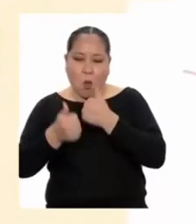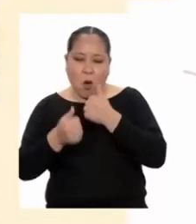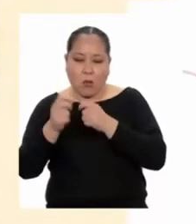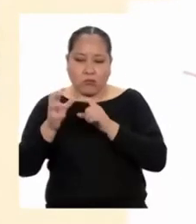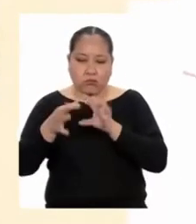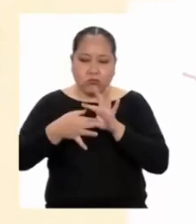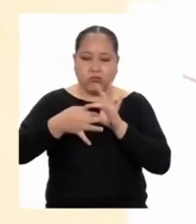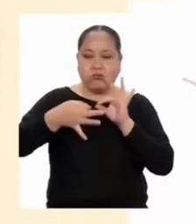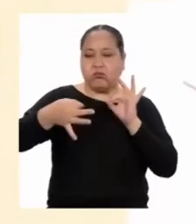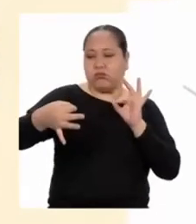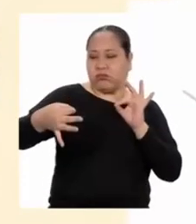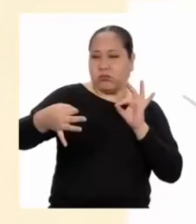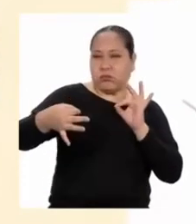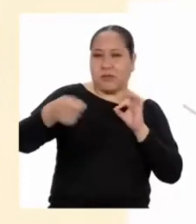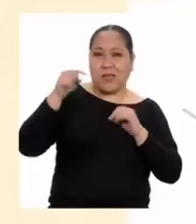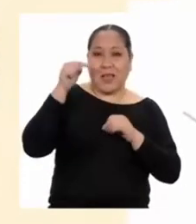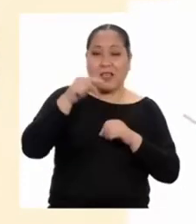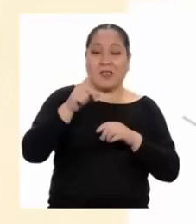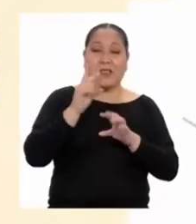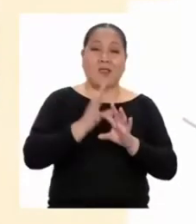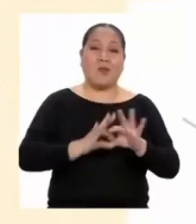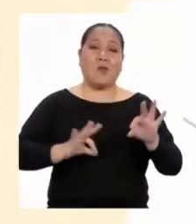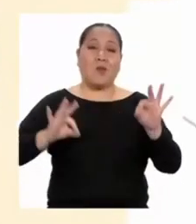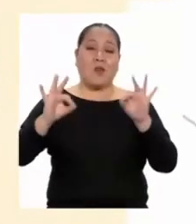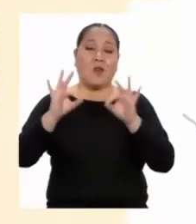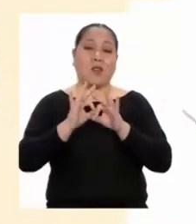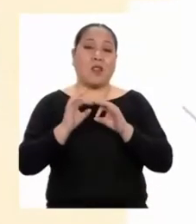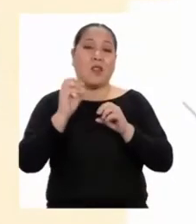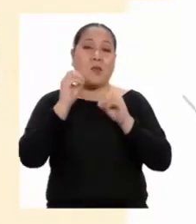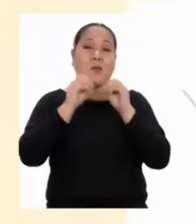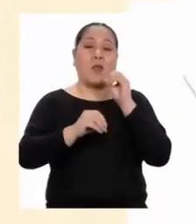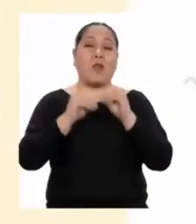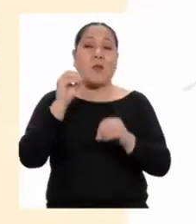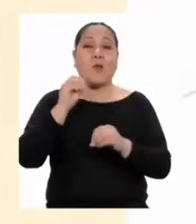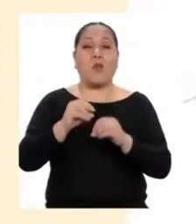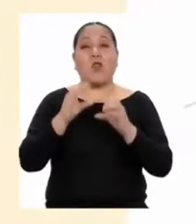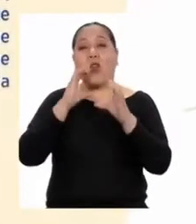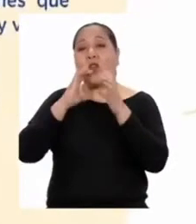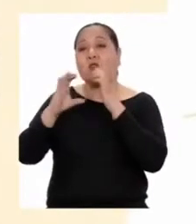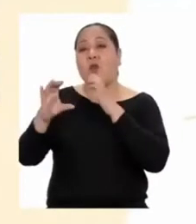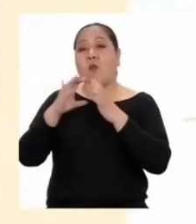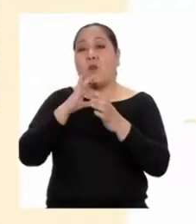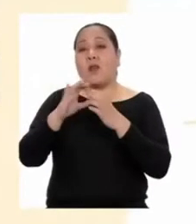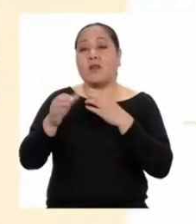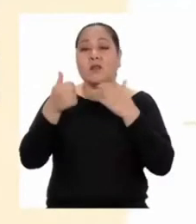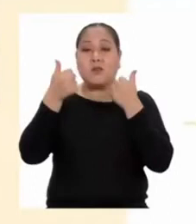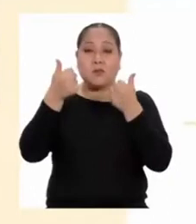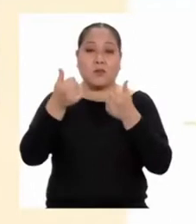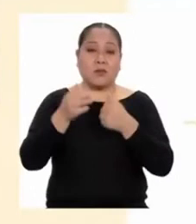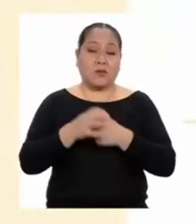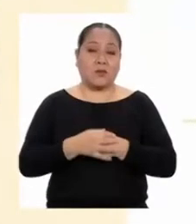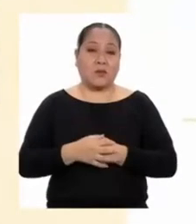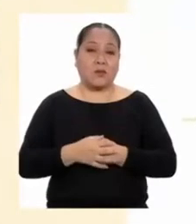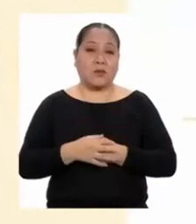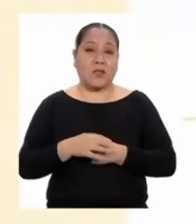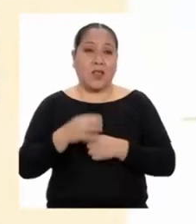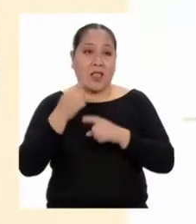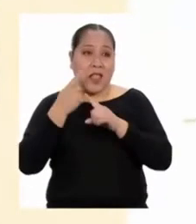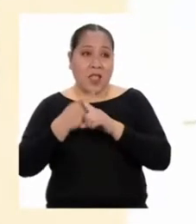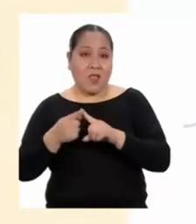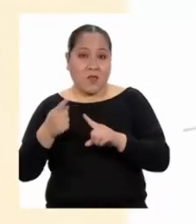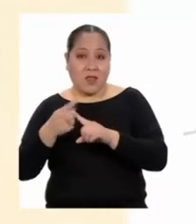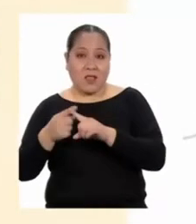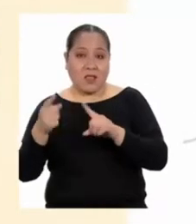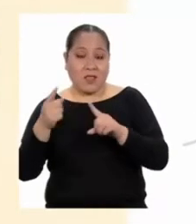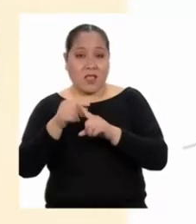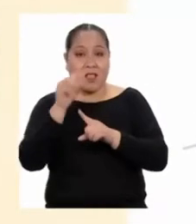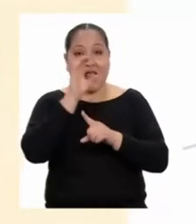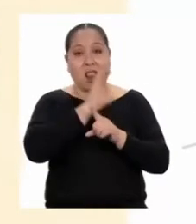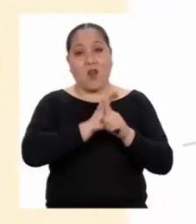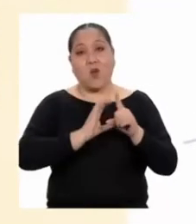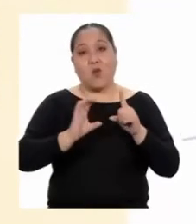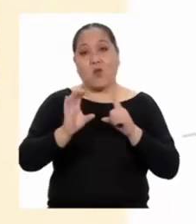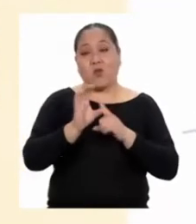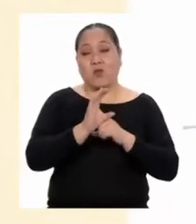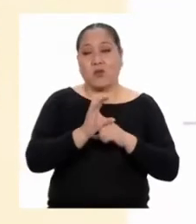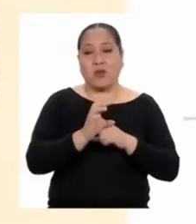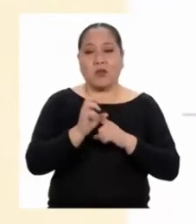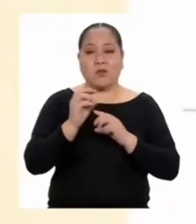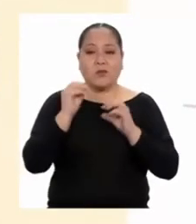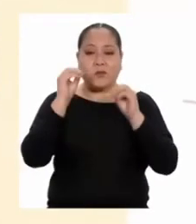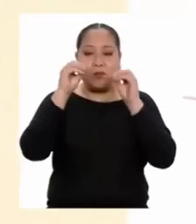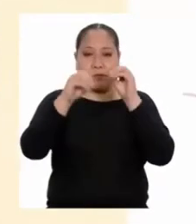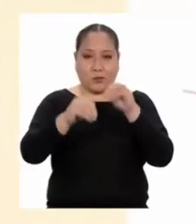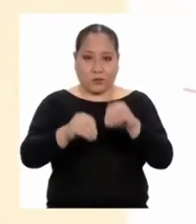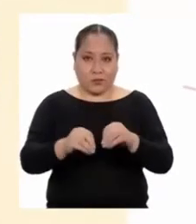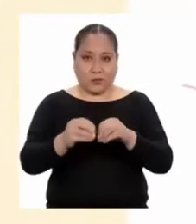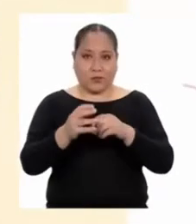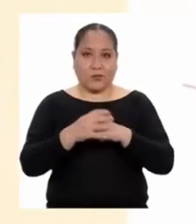las diferencias es fundamental para poder establecer diálogos fructíferos. La diversidad cultural implica,